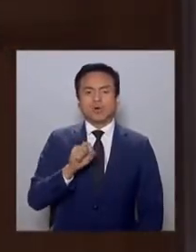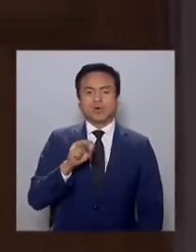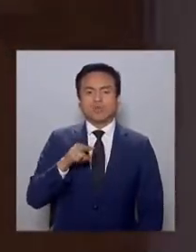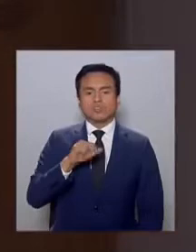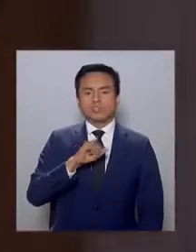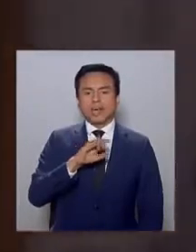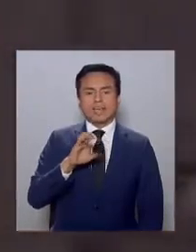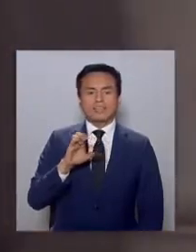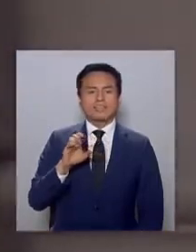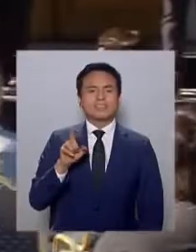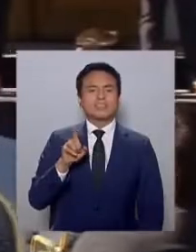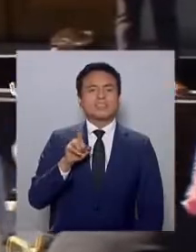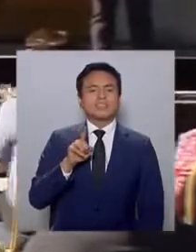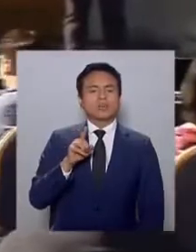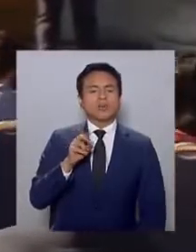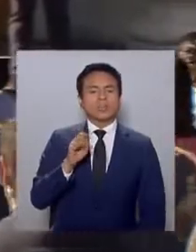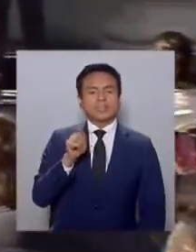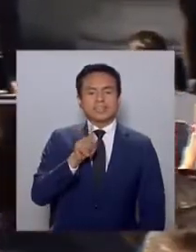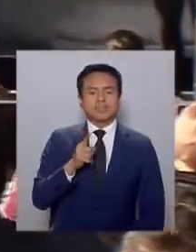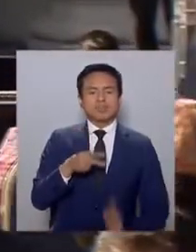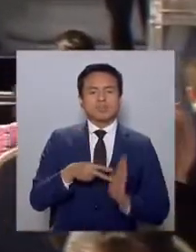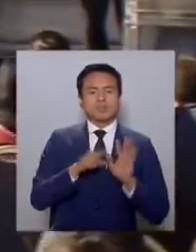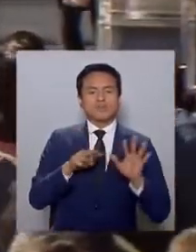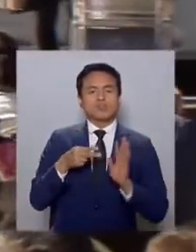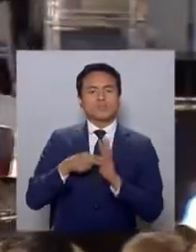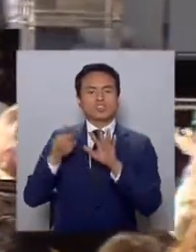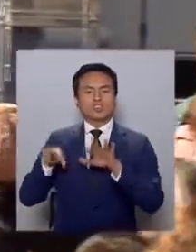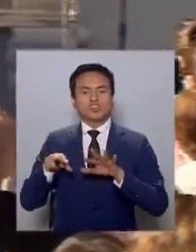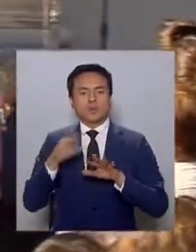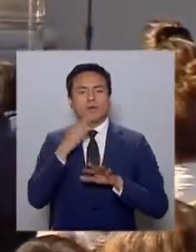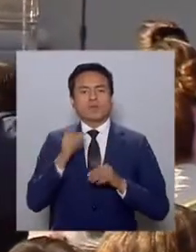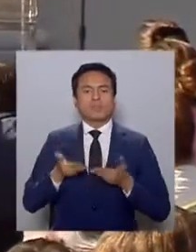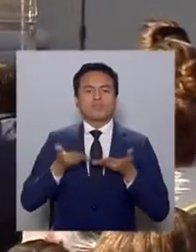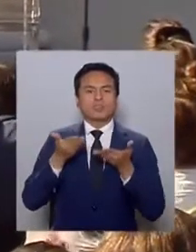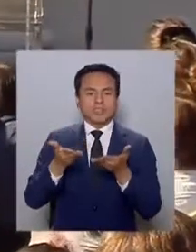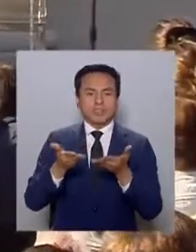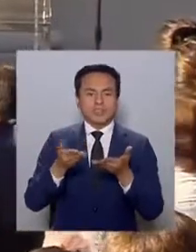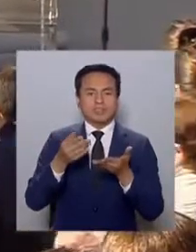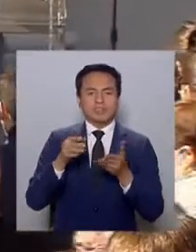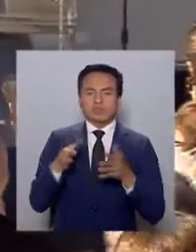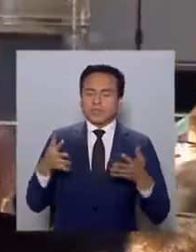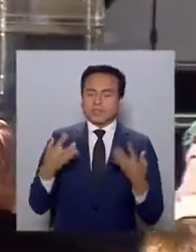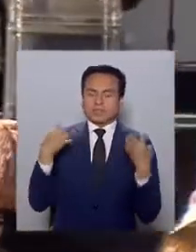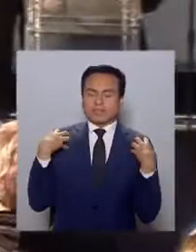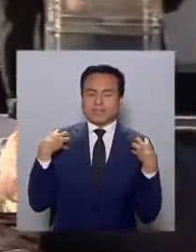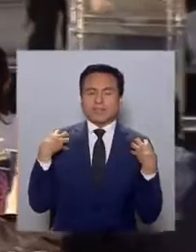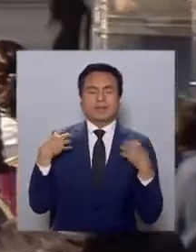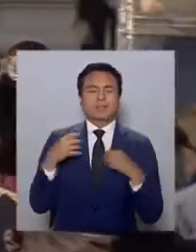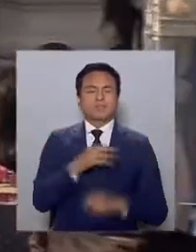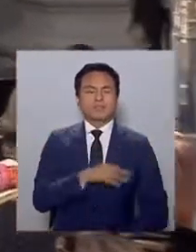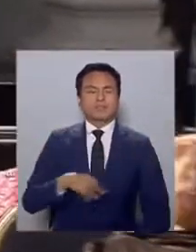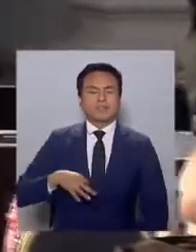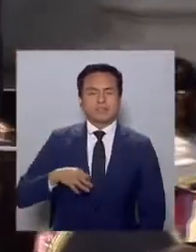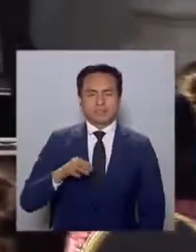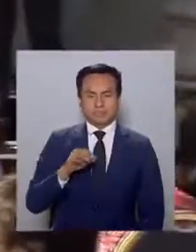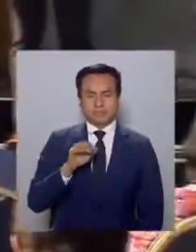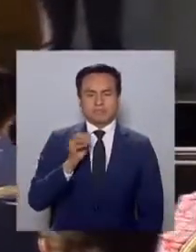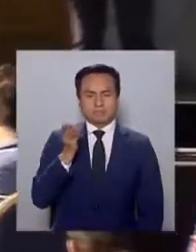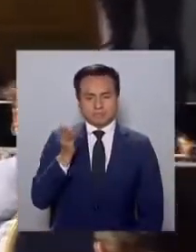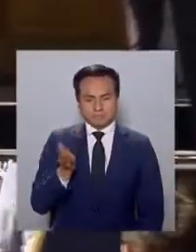el 2009 y el 2018. Lo mejor para usted en su gran tarea, ministra Yarza.